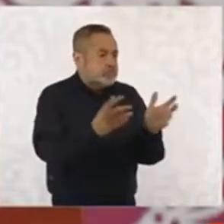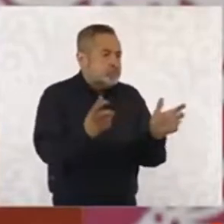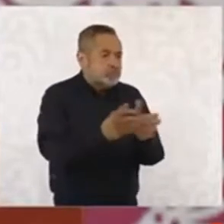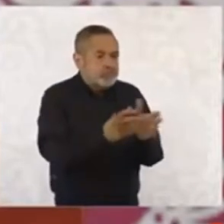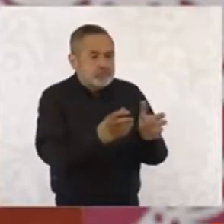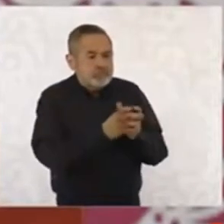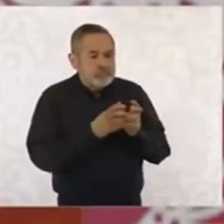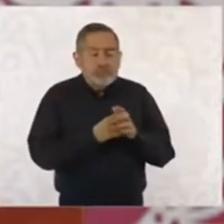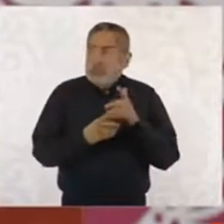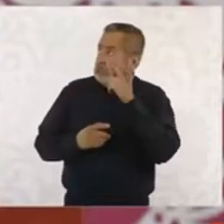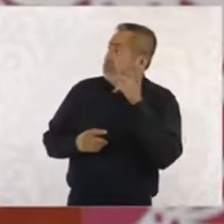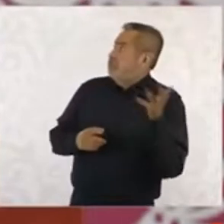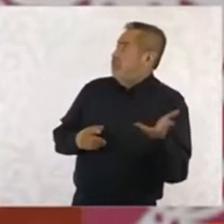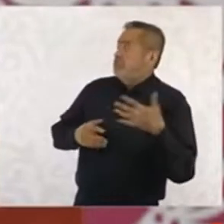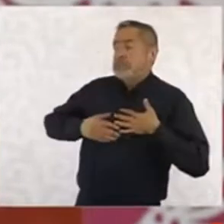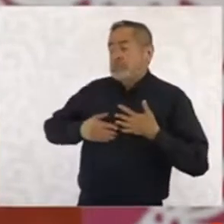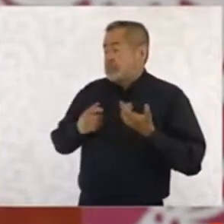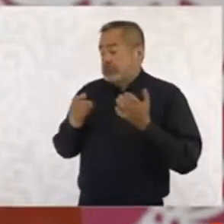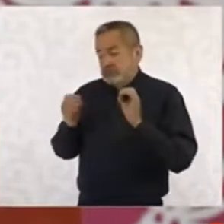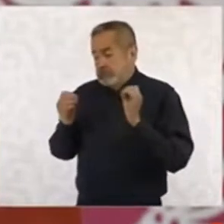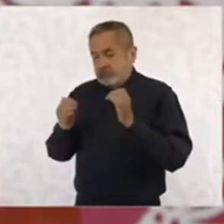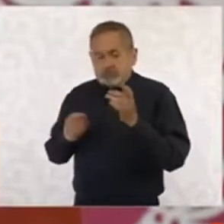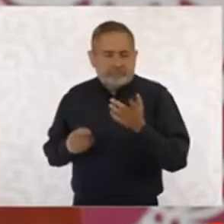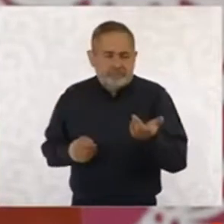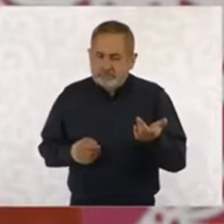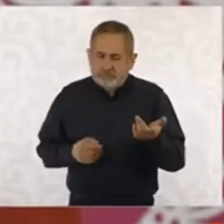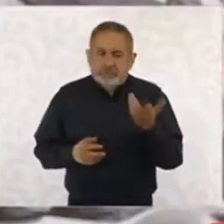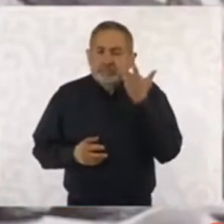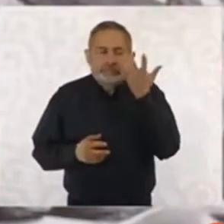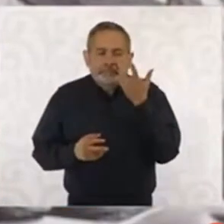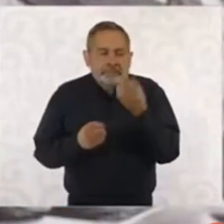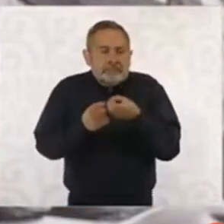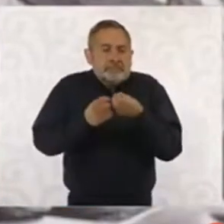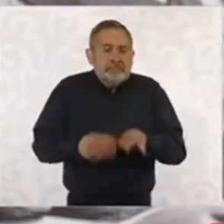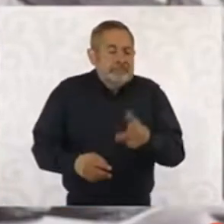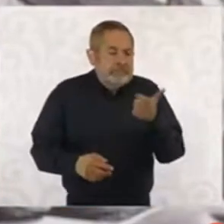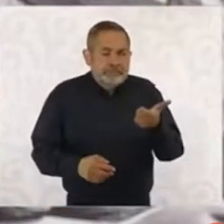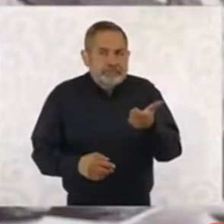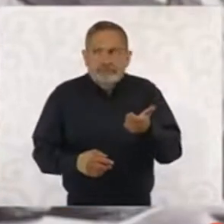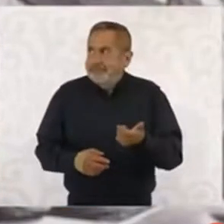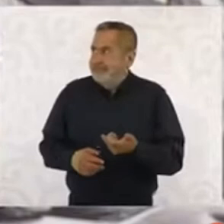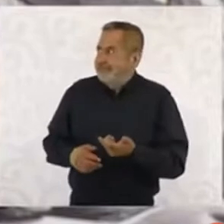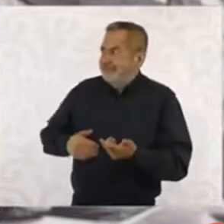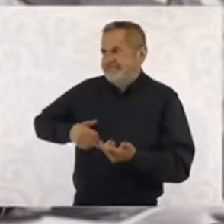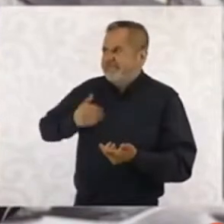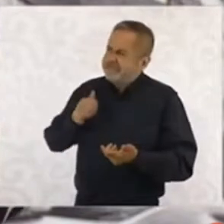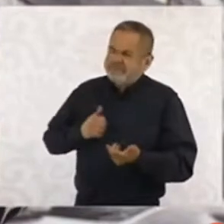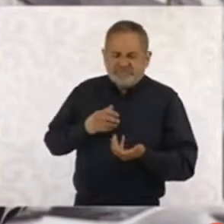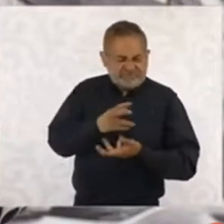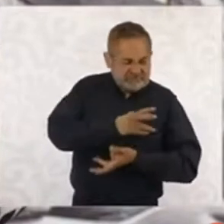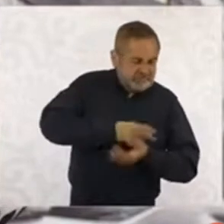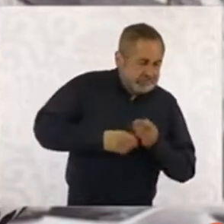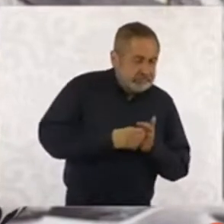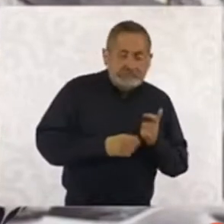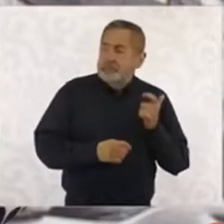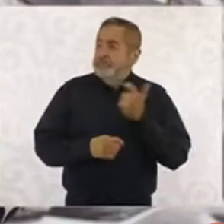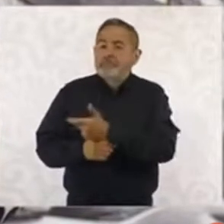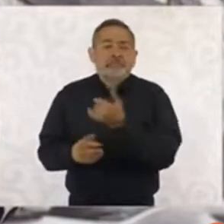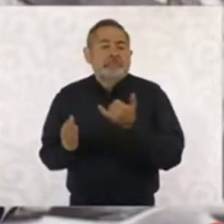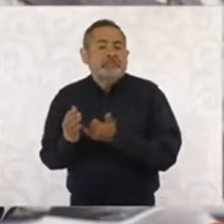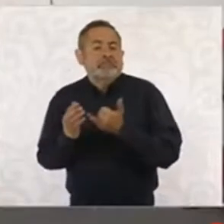y generaron artificialmente una pérdida fiscal que luego fue usada, insisto, para pagar menos impuestos.